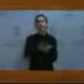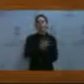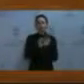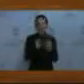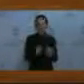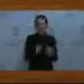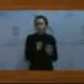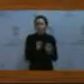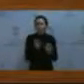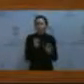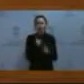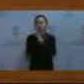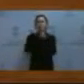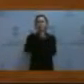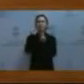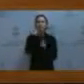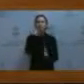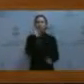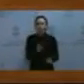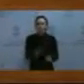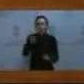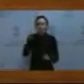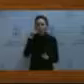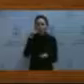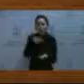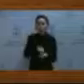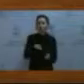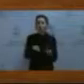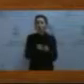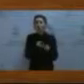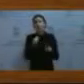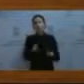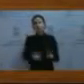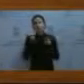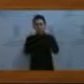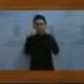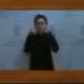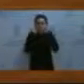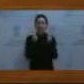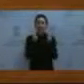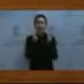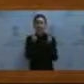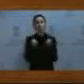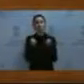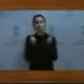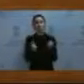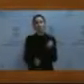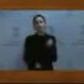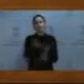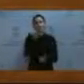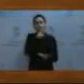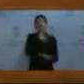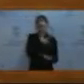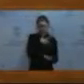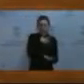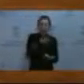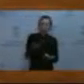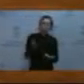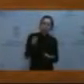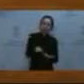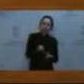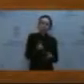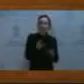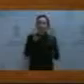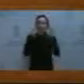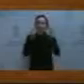Anticorrupción. Hagamos de la necesidad virtud y reforcemos la capacidad de los órganos ya existentes, como el Consejo de